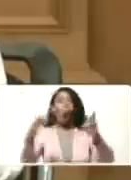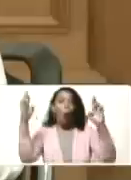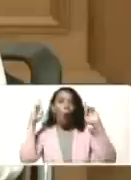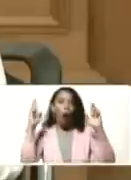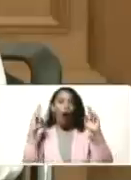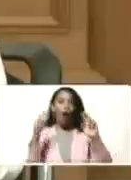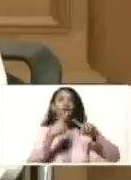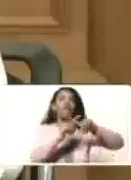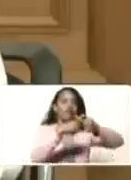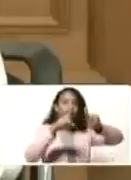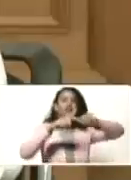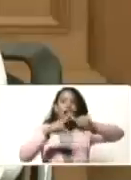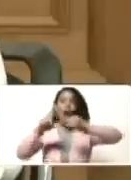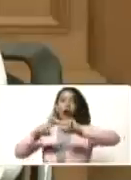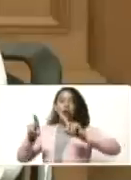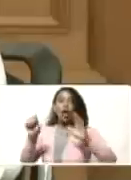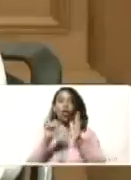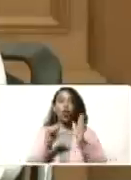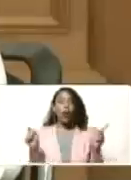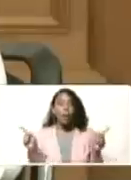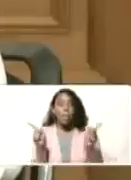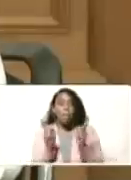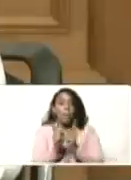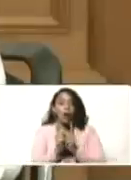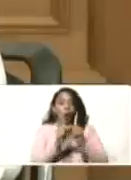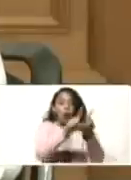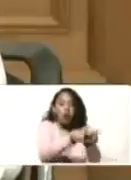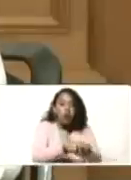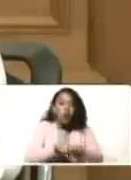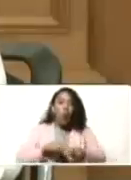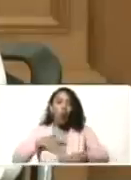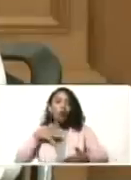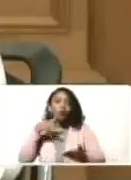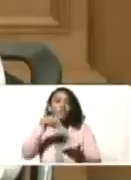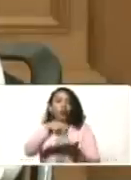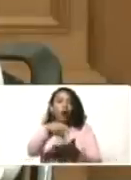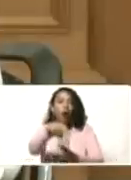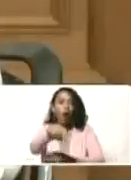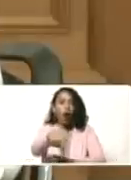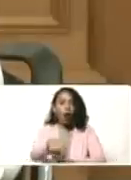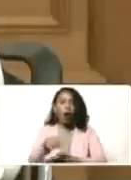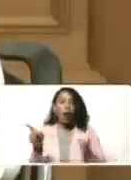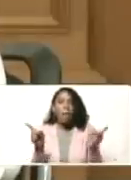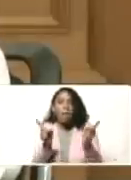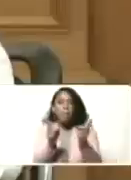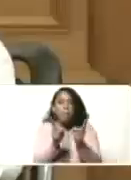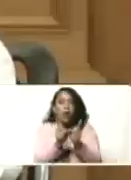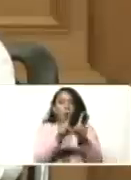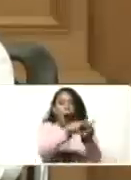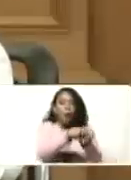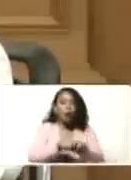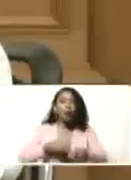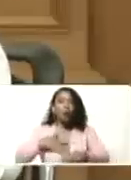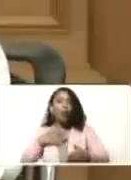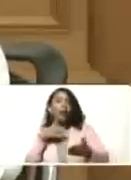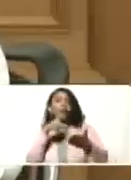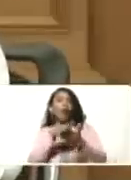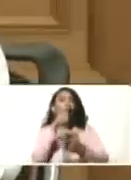plural, donde el pequeño campesino pueda llegar aquí, donde el pequeño campesino de aquí pueda llegar